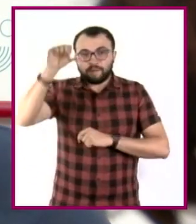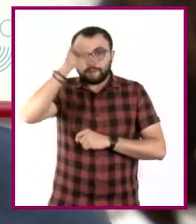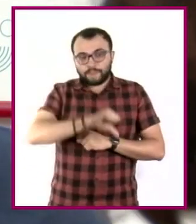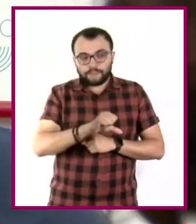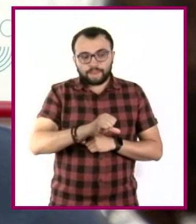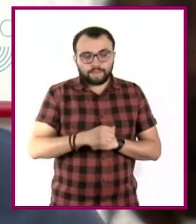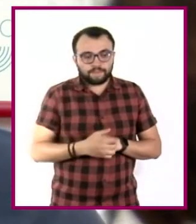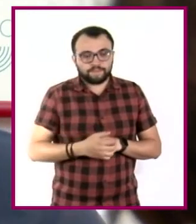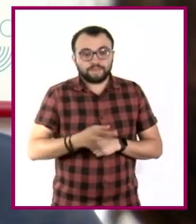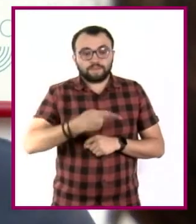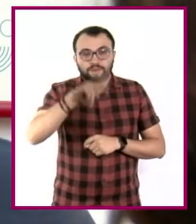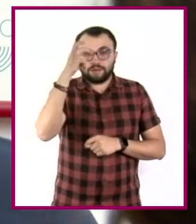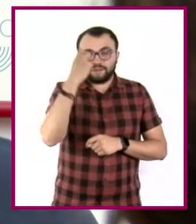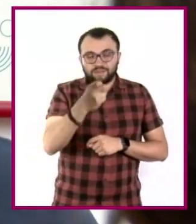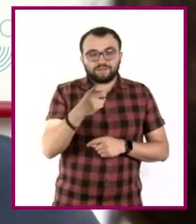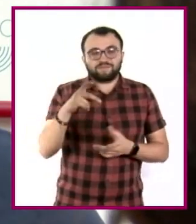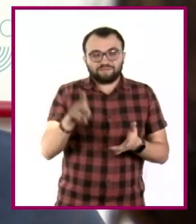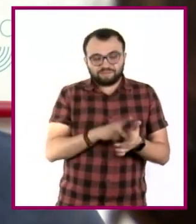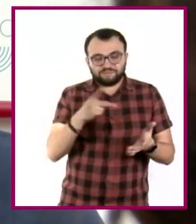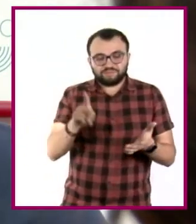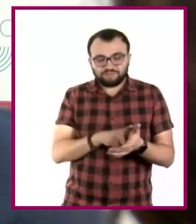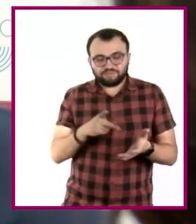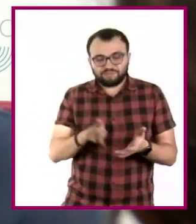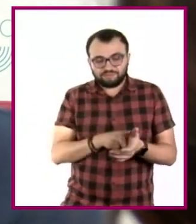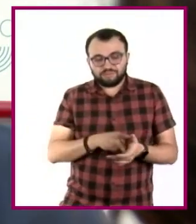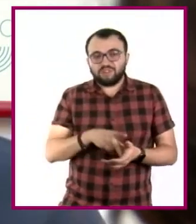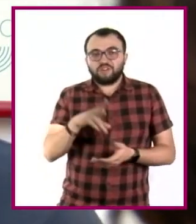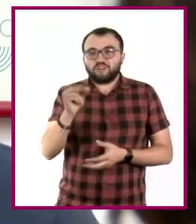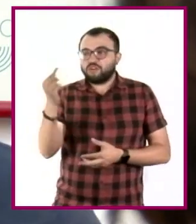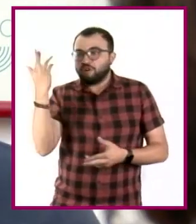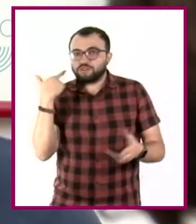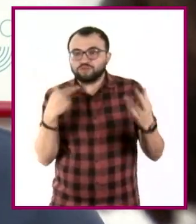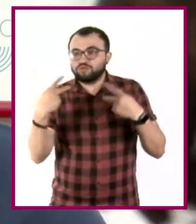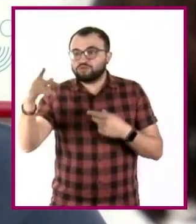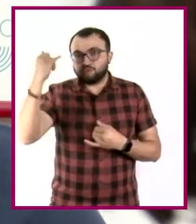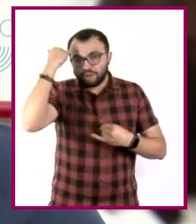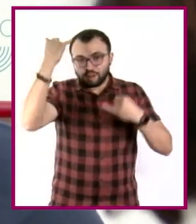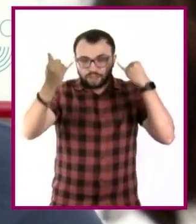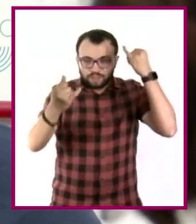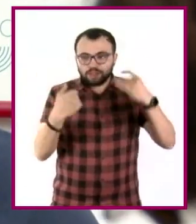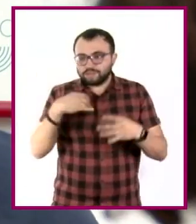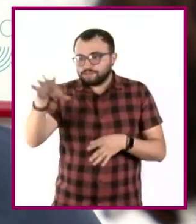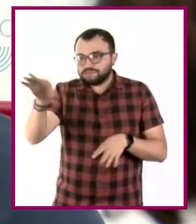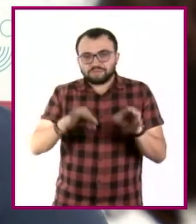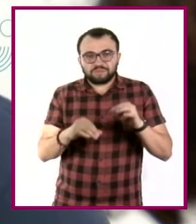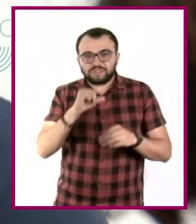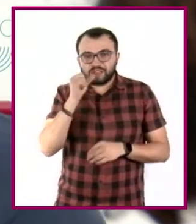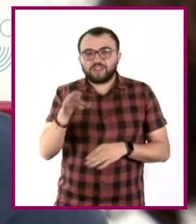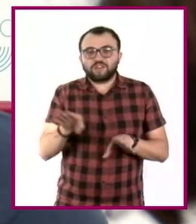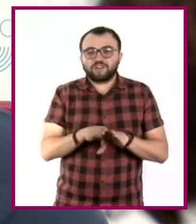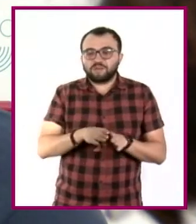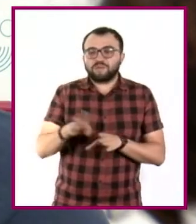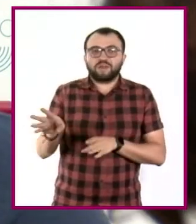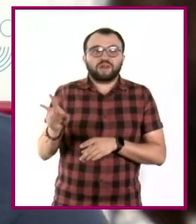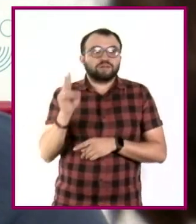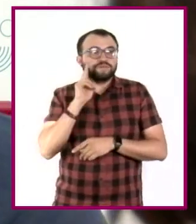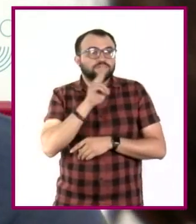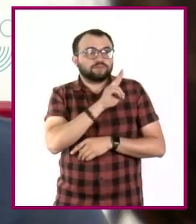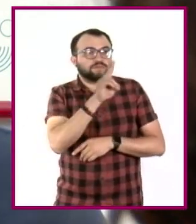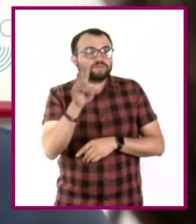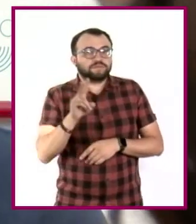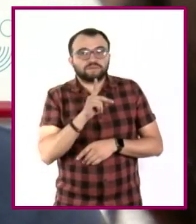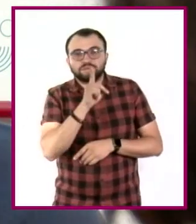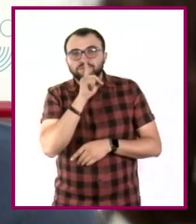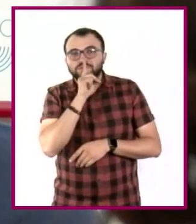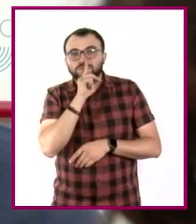a pesar de ello, en varias ocasiones no se escuchan sus ideas y propuestas, reduciéndolos a un papel de espectadores de una realidad que